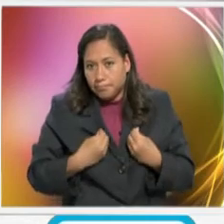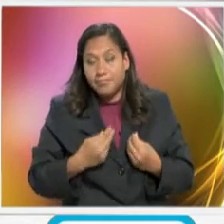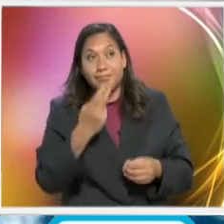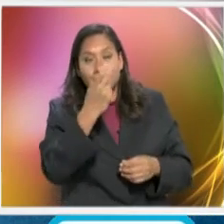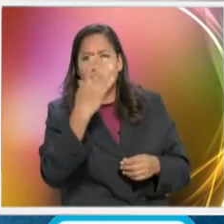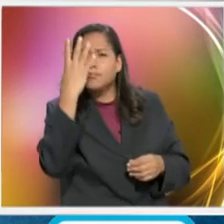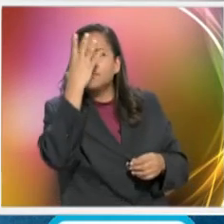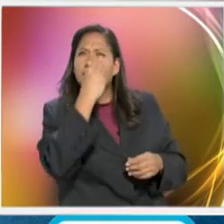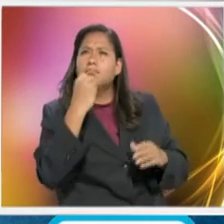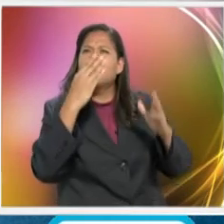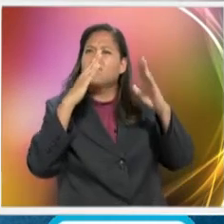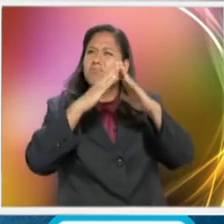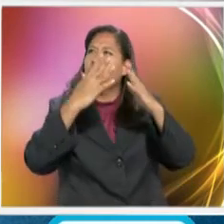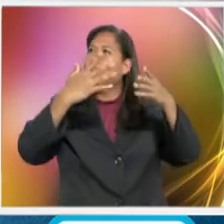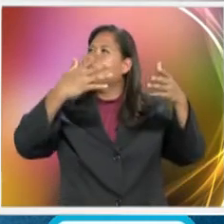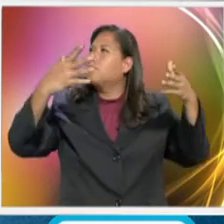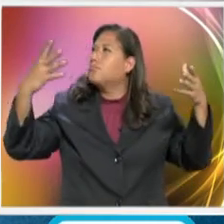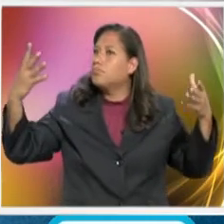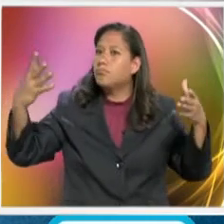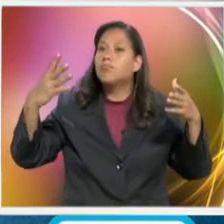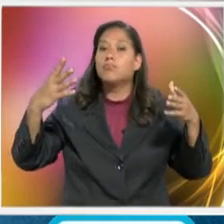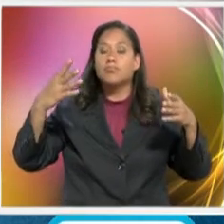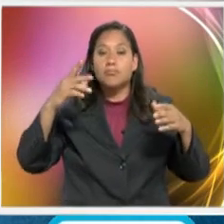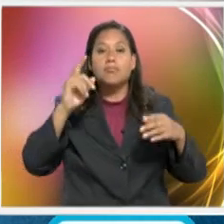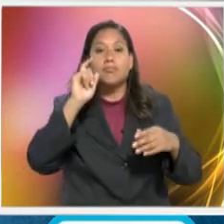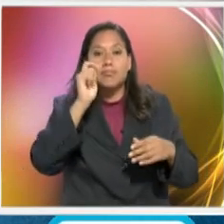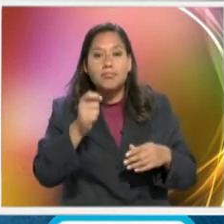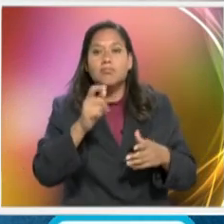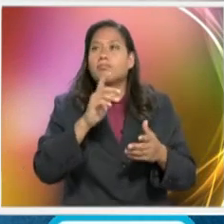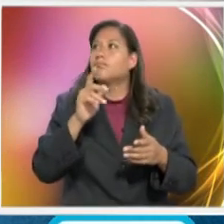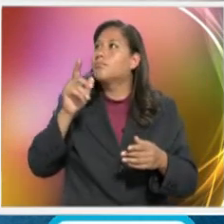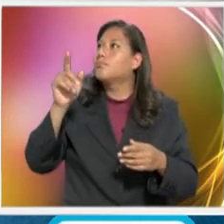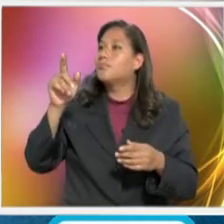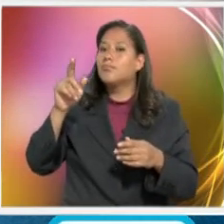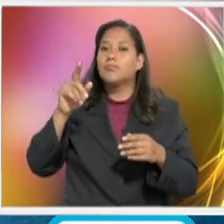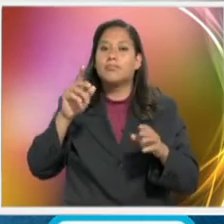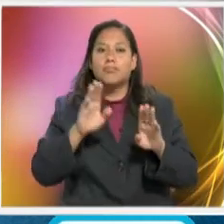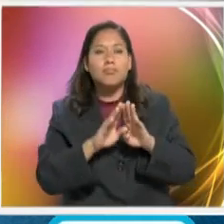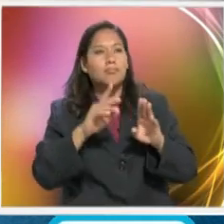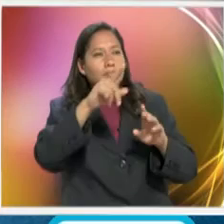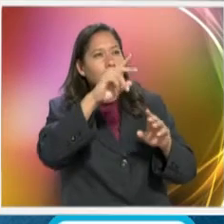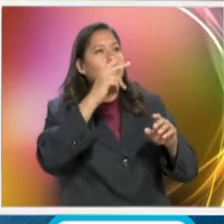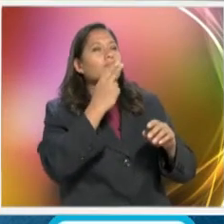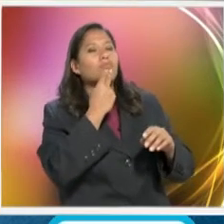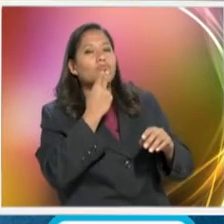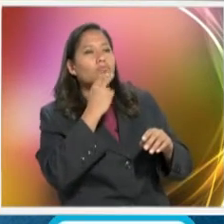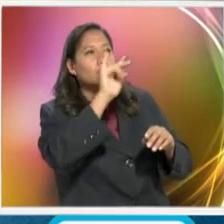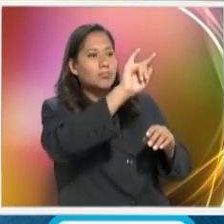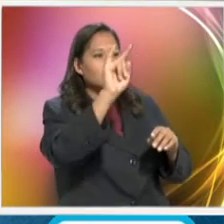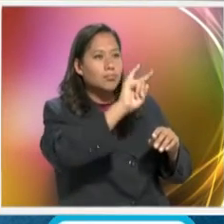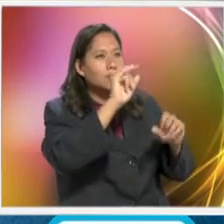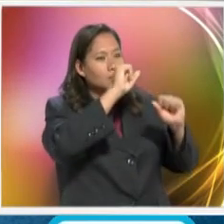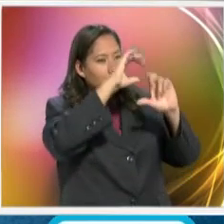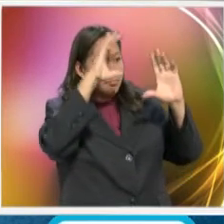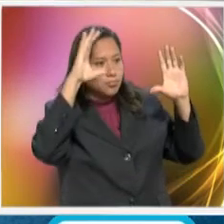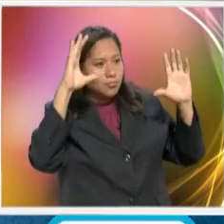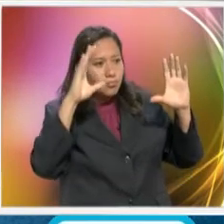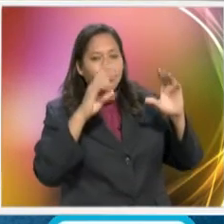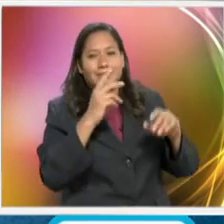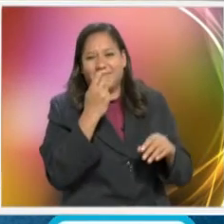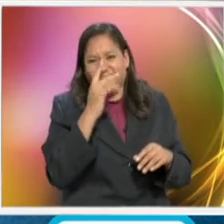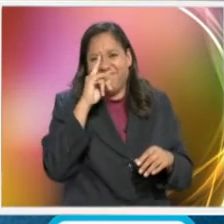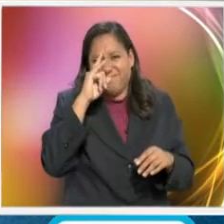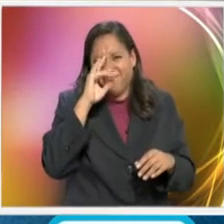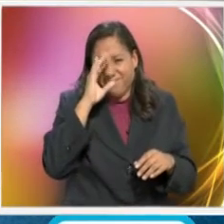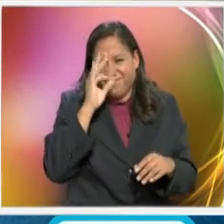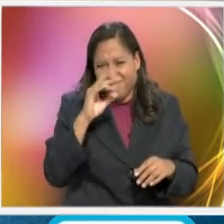belleza arquitectónica de la cual se caracteriza, que es el funcionalismo, pues es un, digamos,